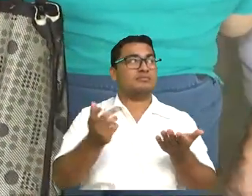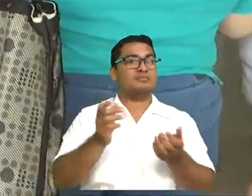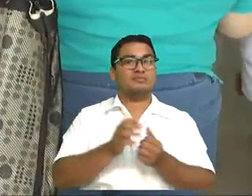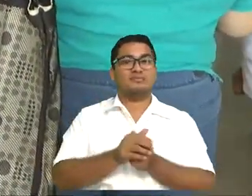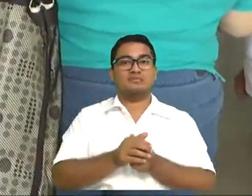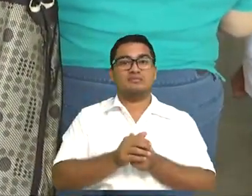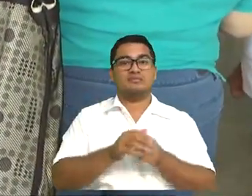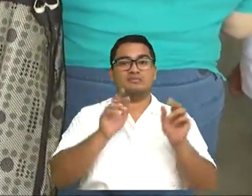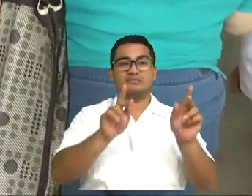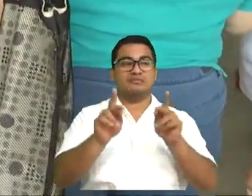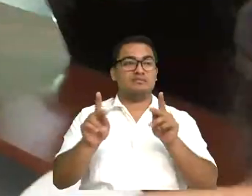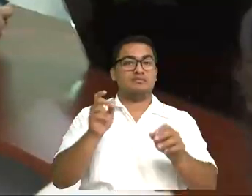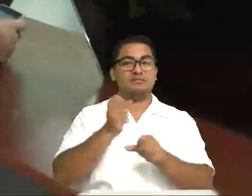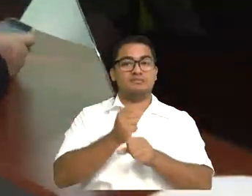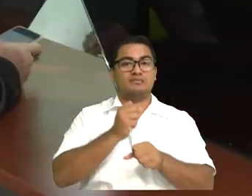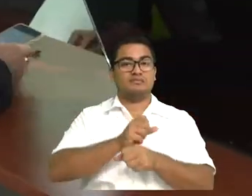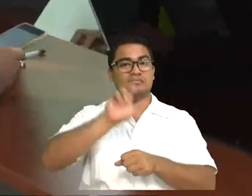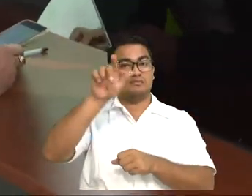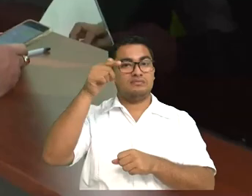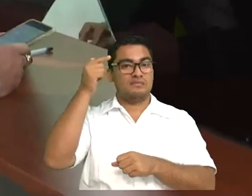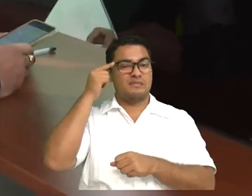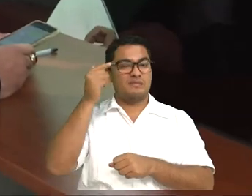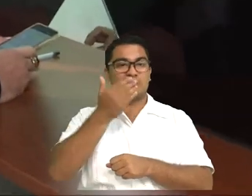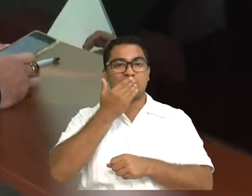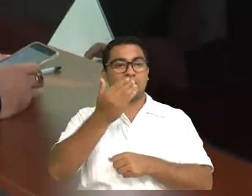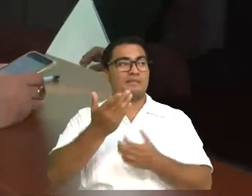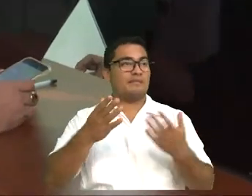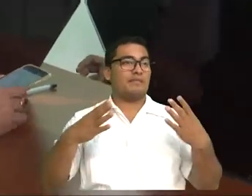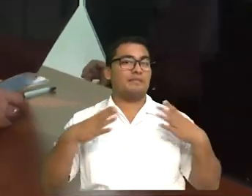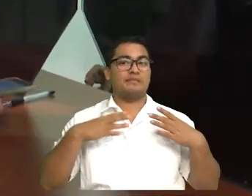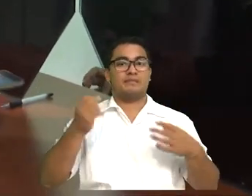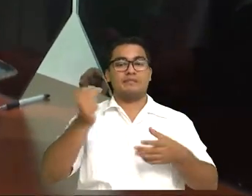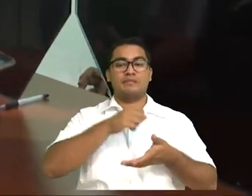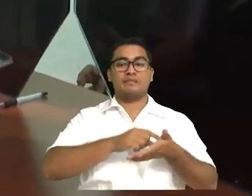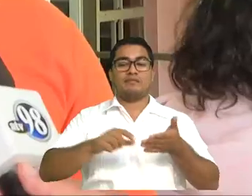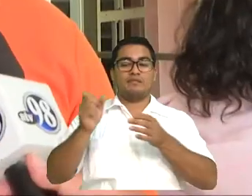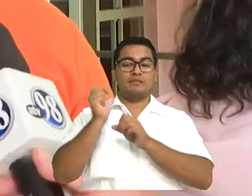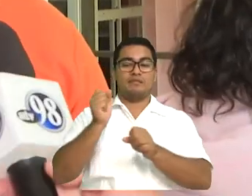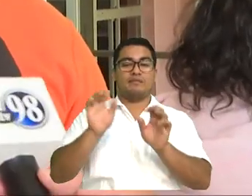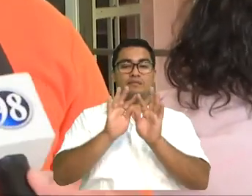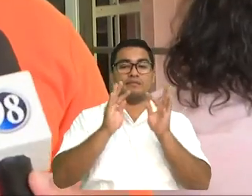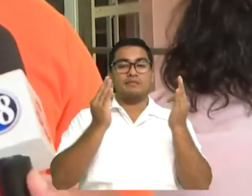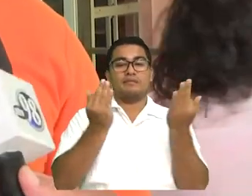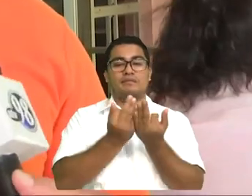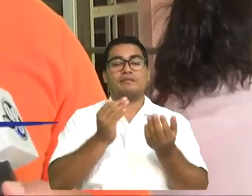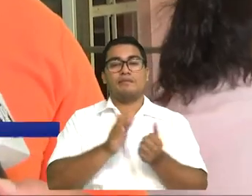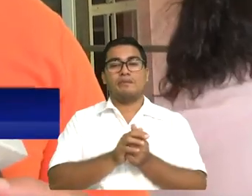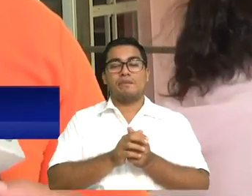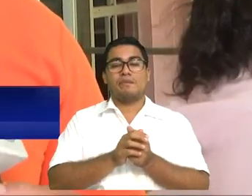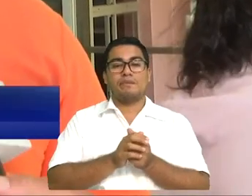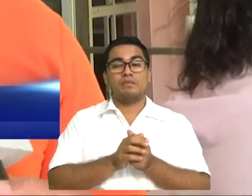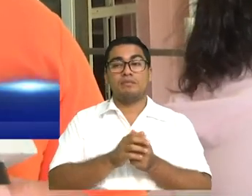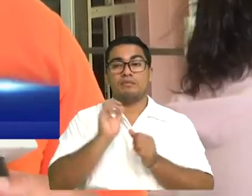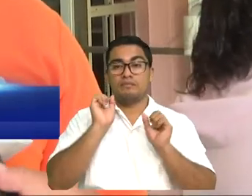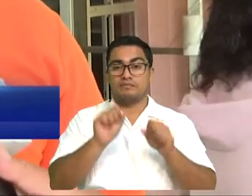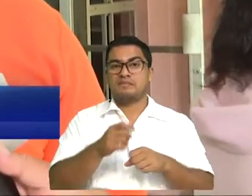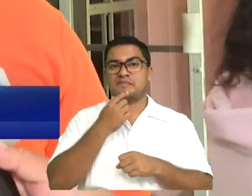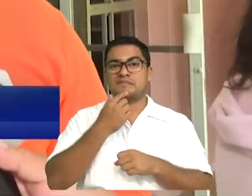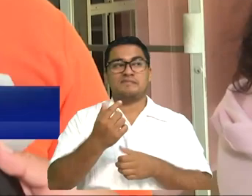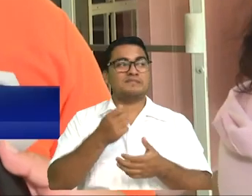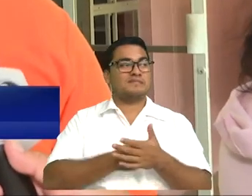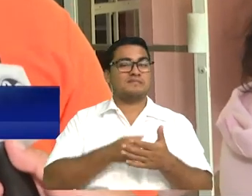trabajadores del Estado disfruten las vacaciones de Semana Santa en familia. Bueno, ¿qué te puedo decir? Pues gracias a un